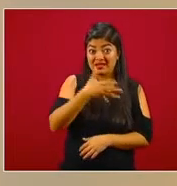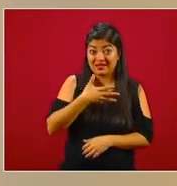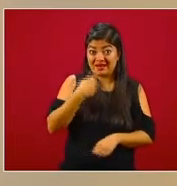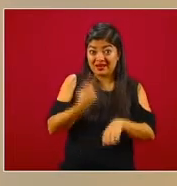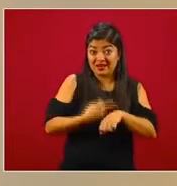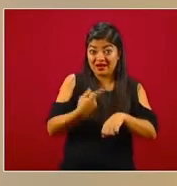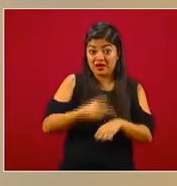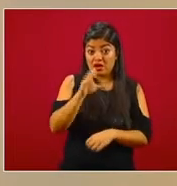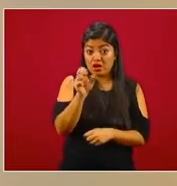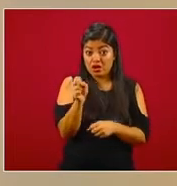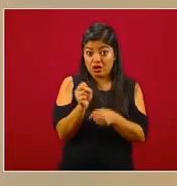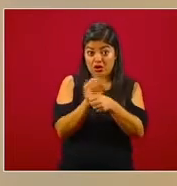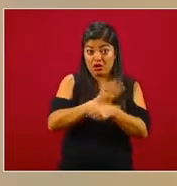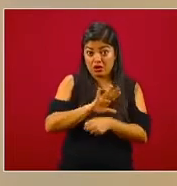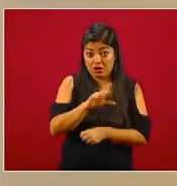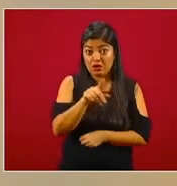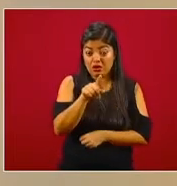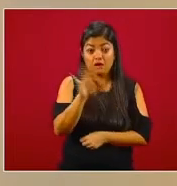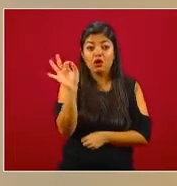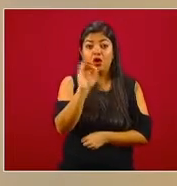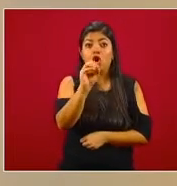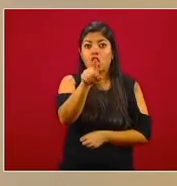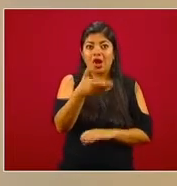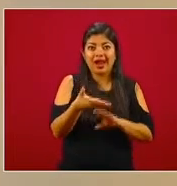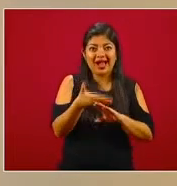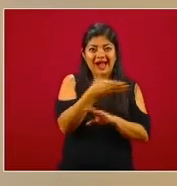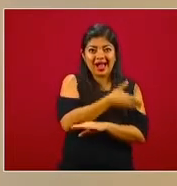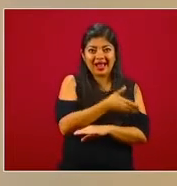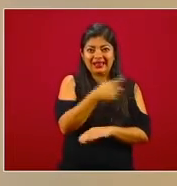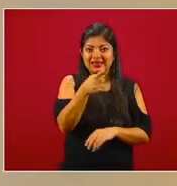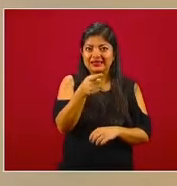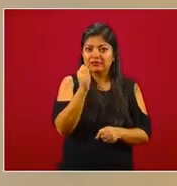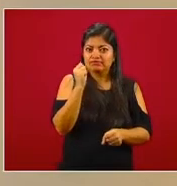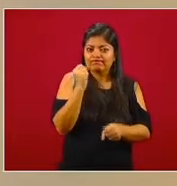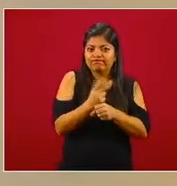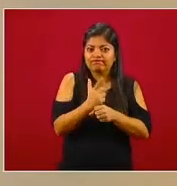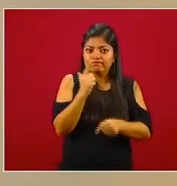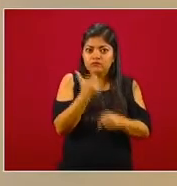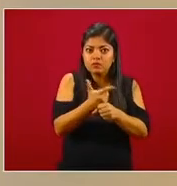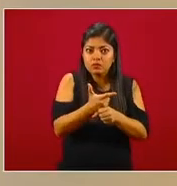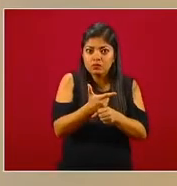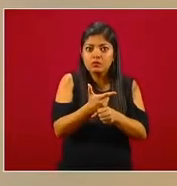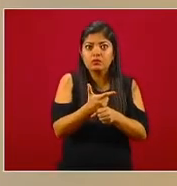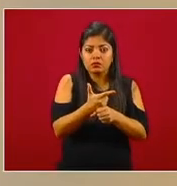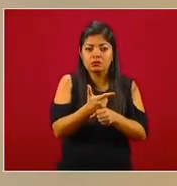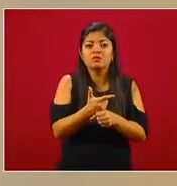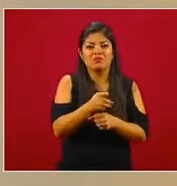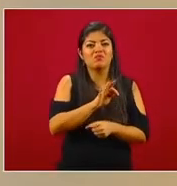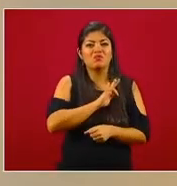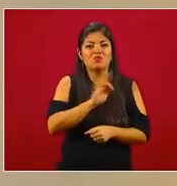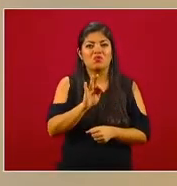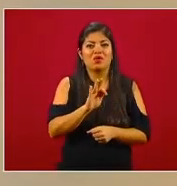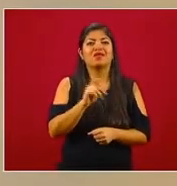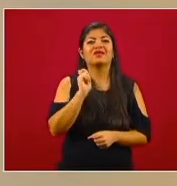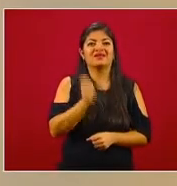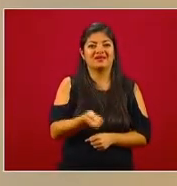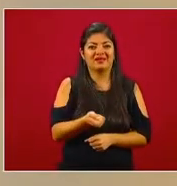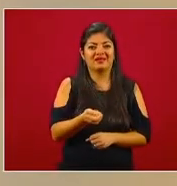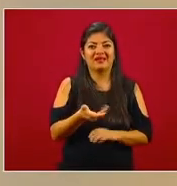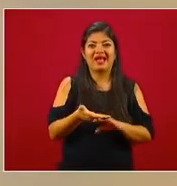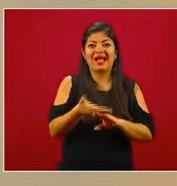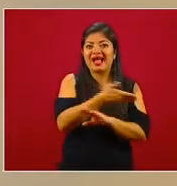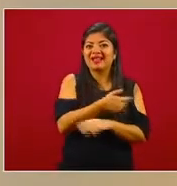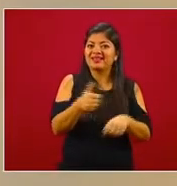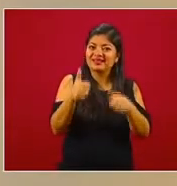y que Reach tiene to your algunas practitioner right manifestaciones away, tempranas because de that could mean that you complicación, do have COVID existe una 19 and mayor you're having posibilidad some de early que sea exhibits for